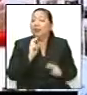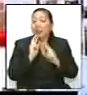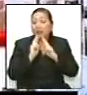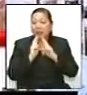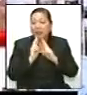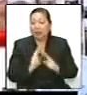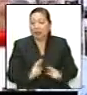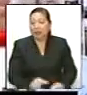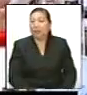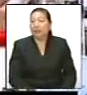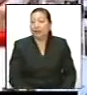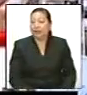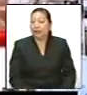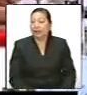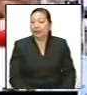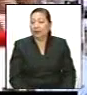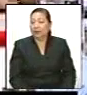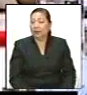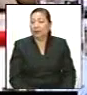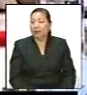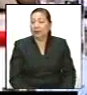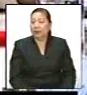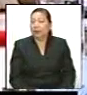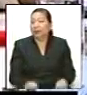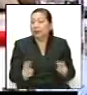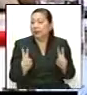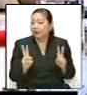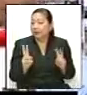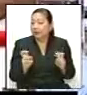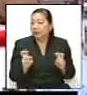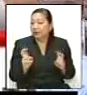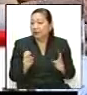que se tiene sobre la consultoría. En el tema